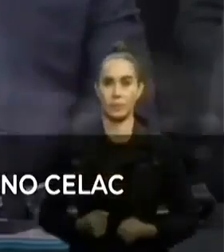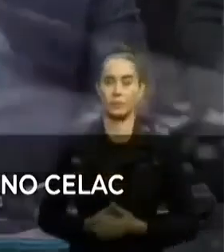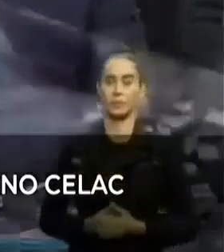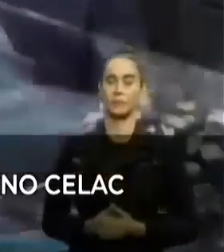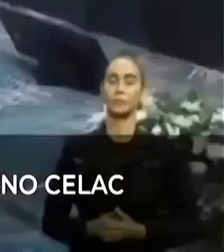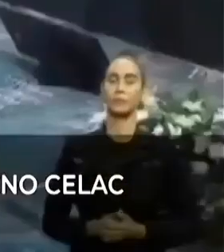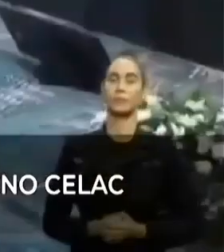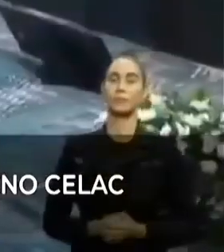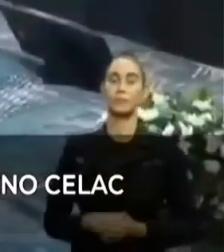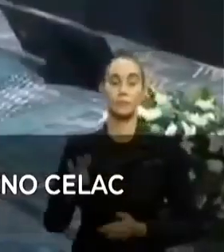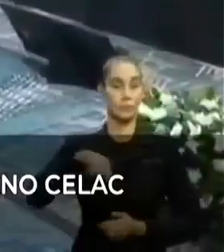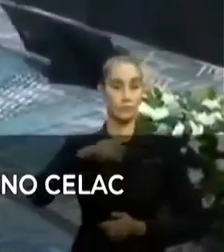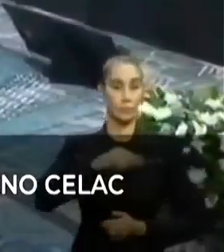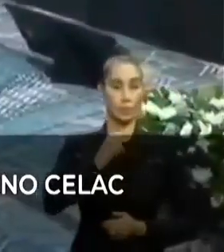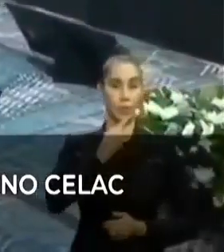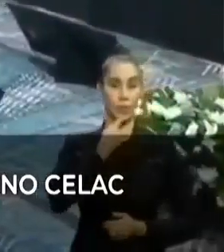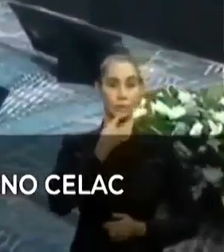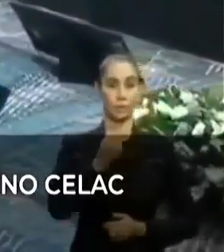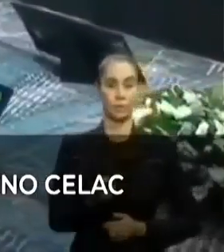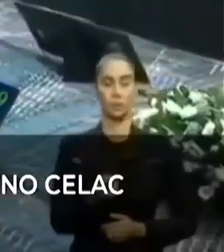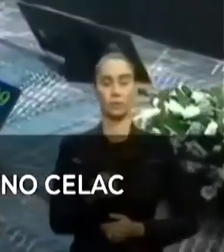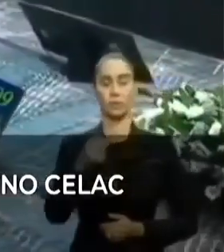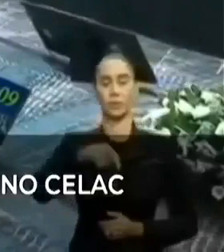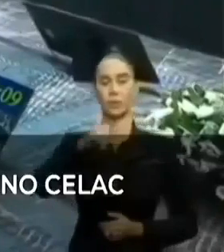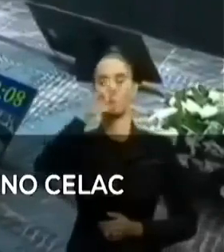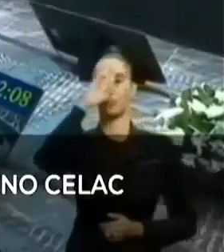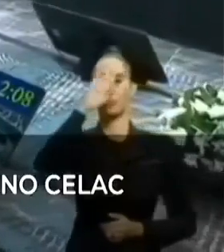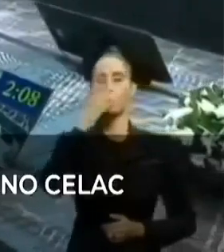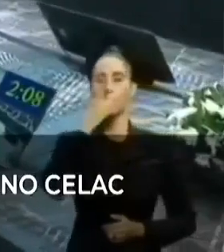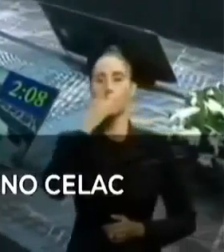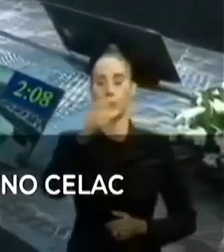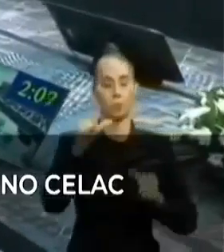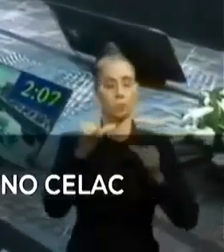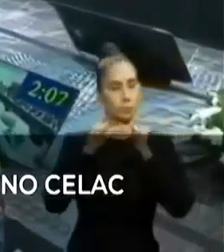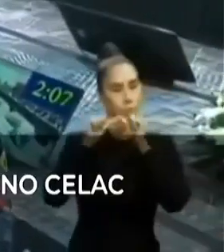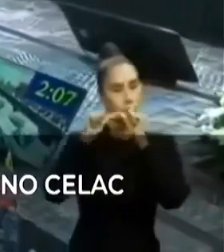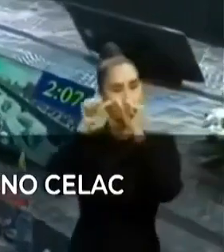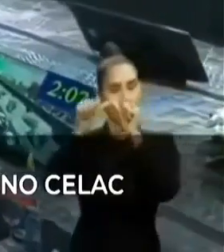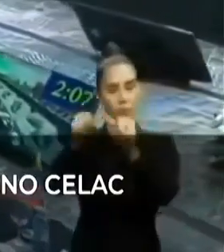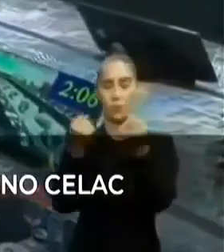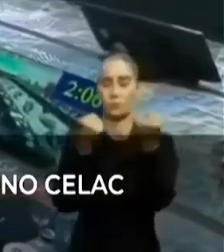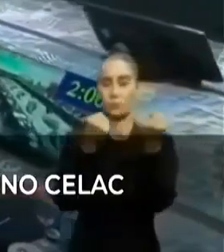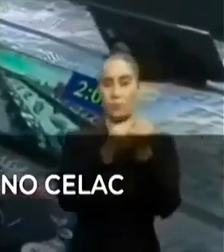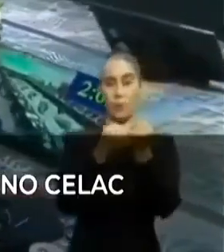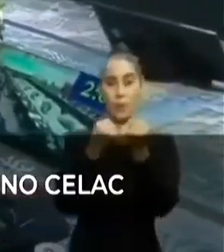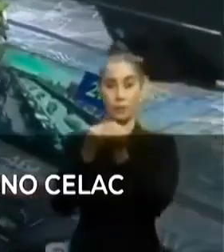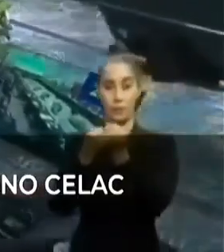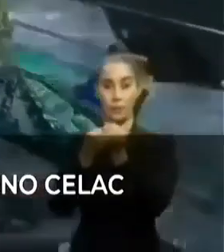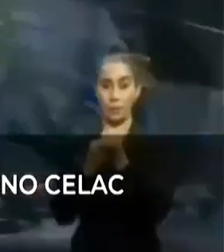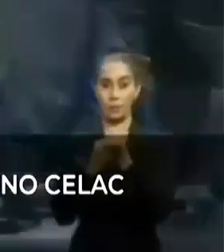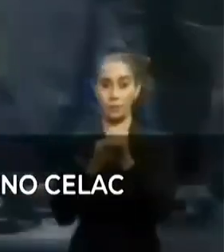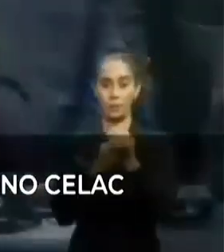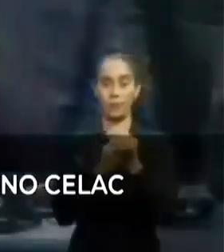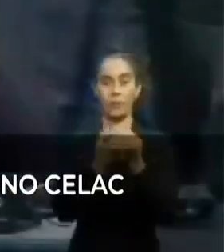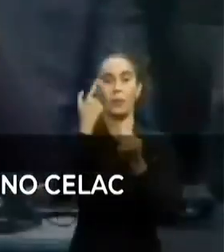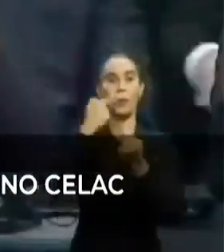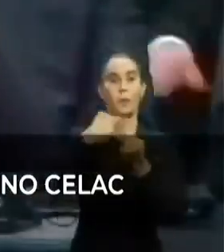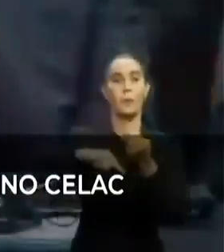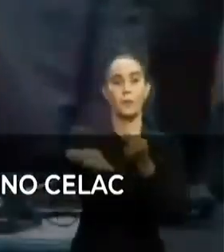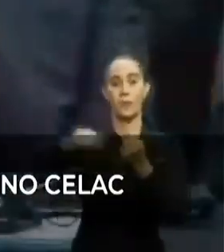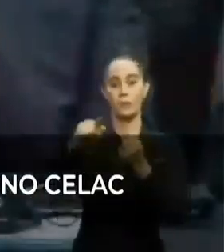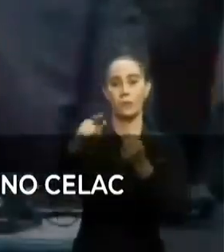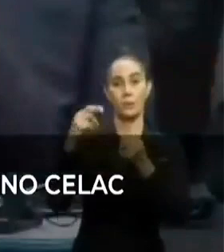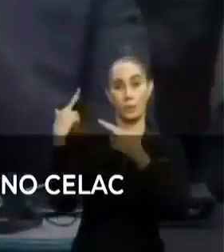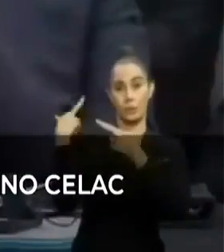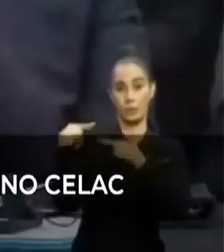nuestra parte, reiteramos que la República Dominicana seguirá ofreciendo todo el apoyo que esté a nuestro alcance, pero no está en